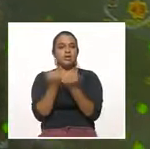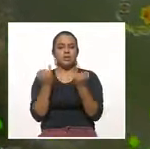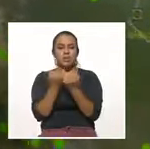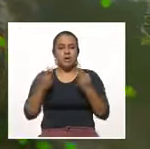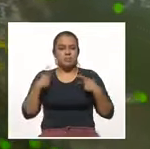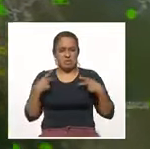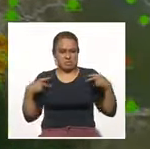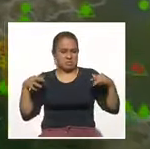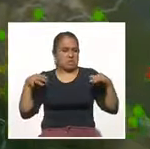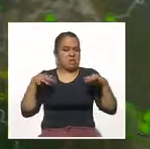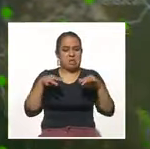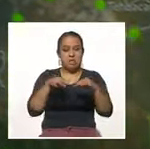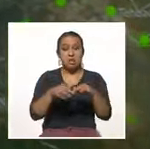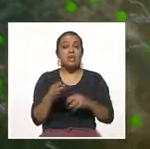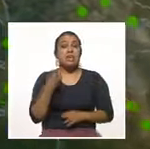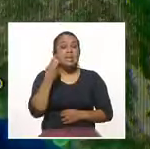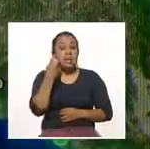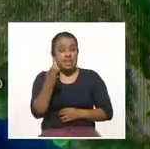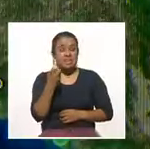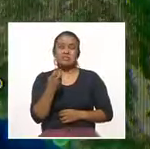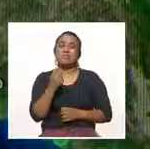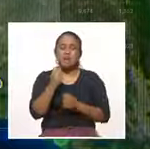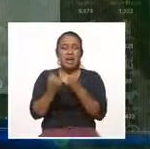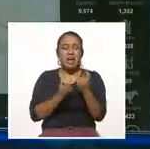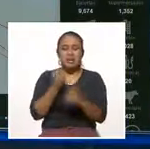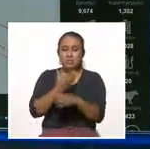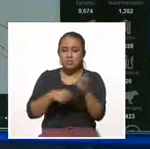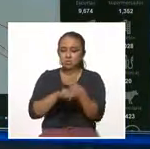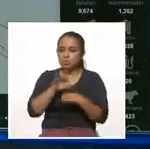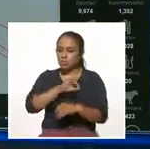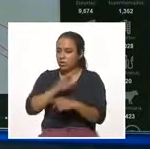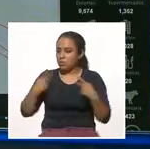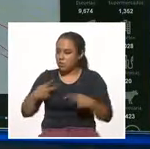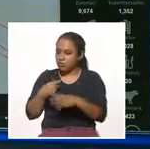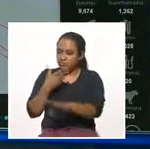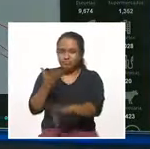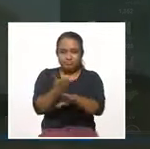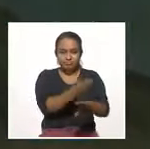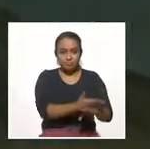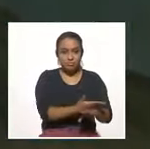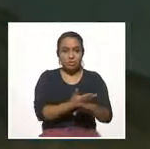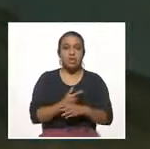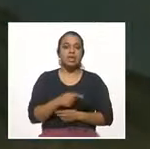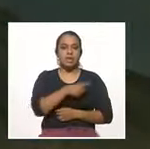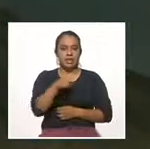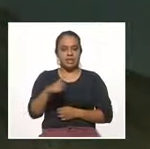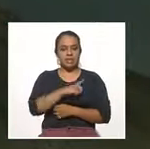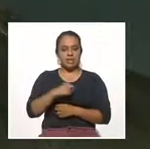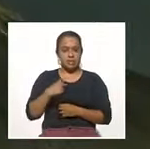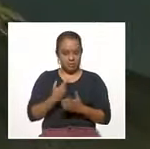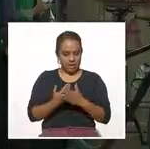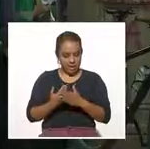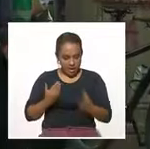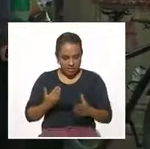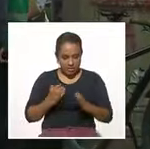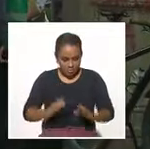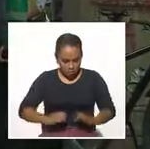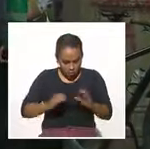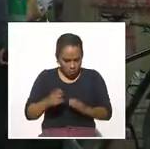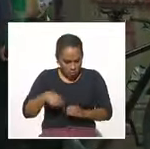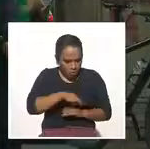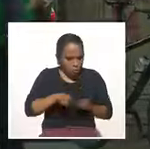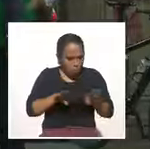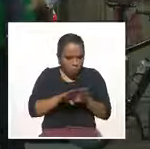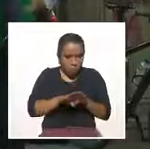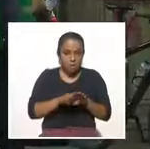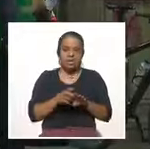masivas son algunos desastres naturales que pueden afectar a la población, por lo que contar con un sistema de protección civil nos